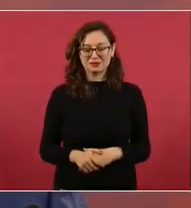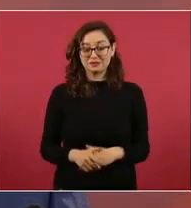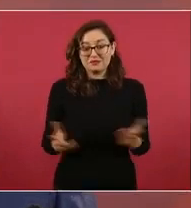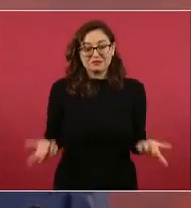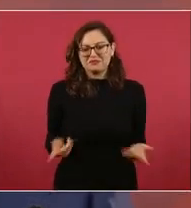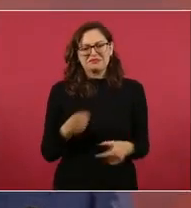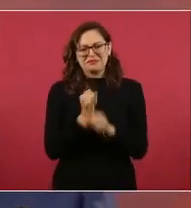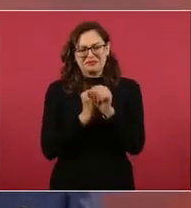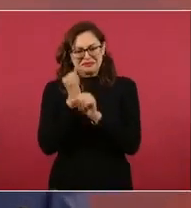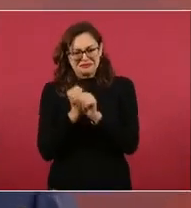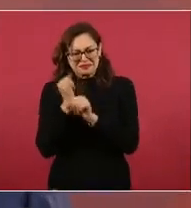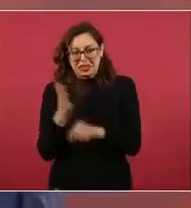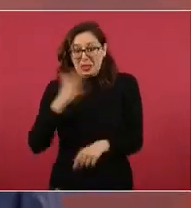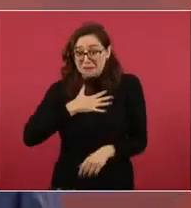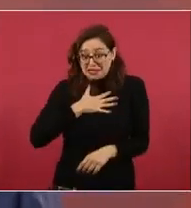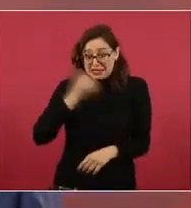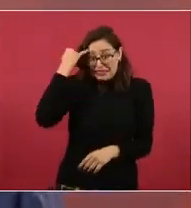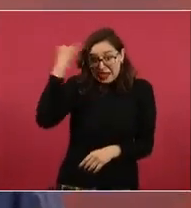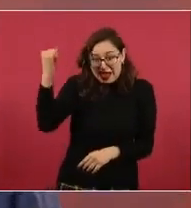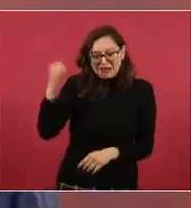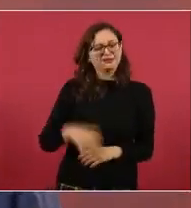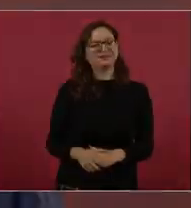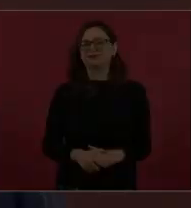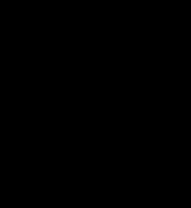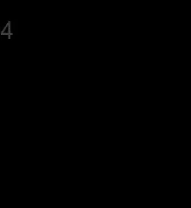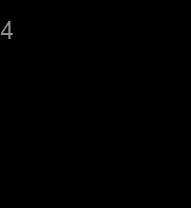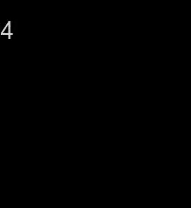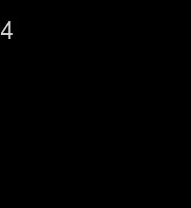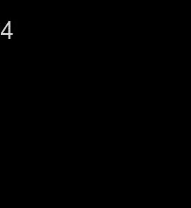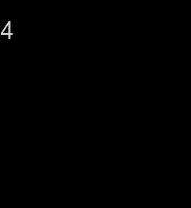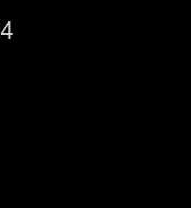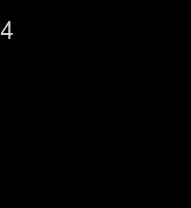Pero no es invento, estamos hablando de investigación.